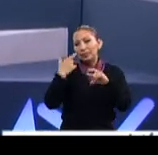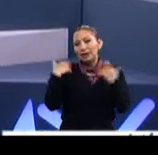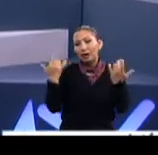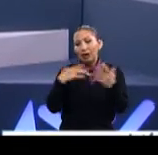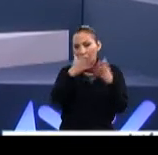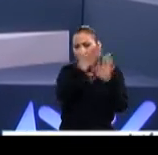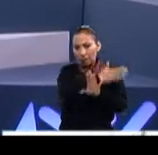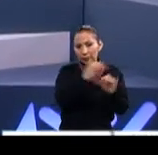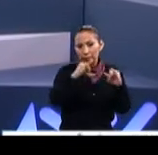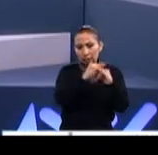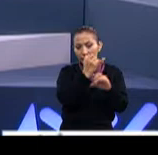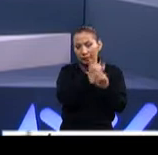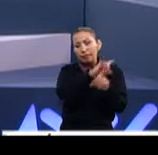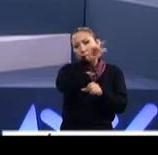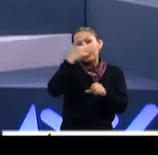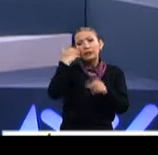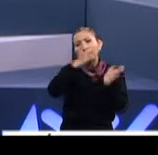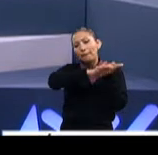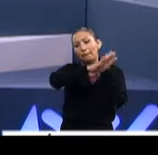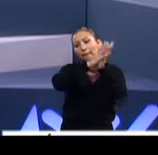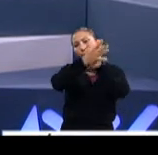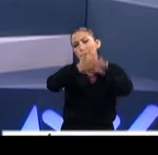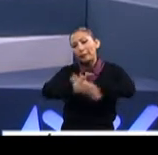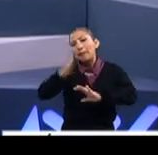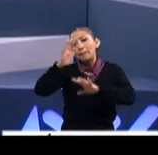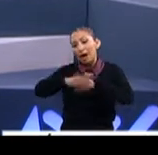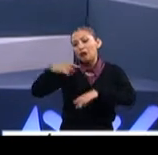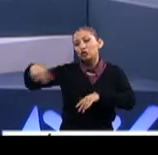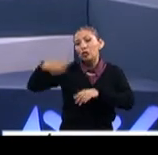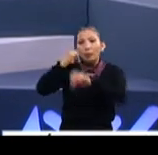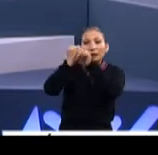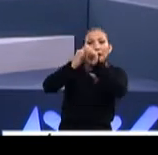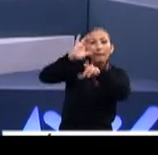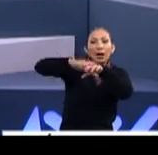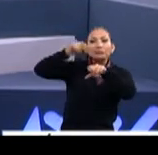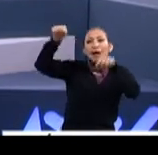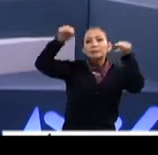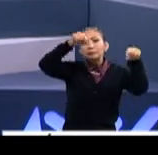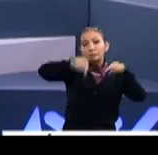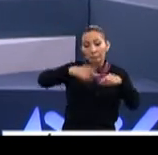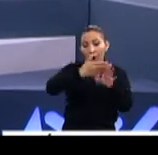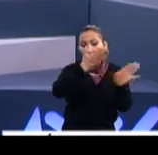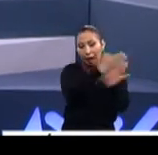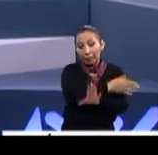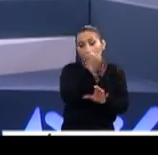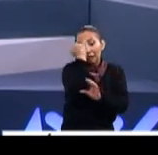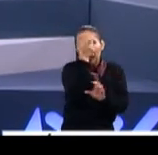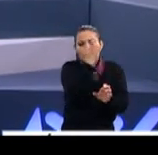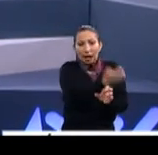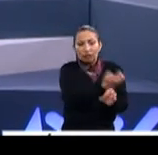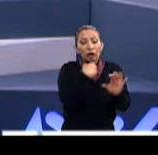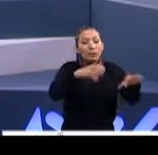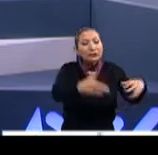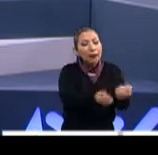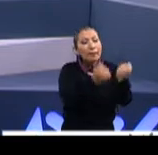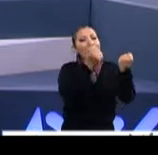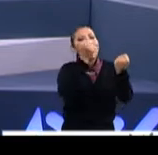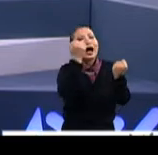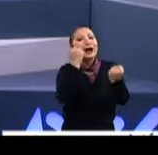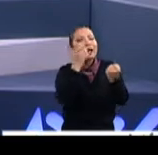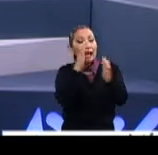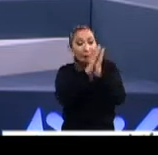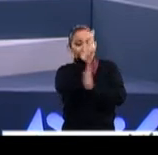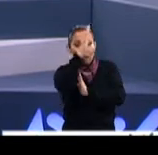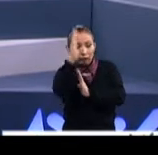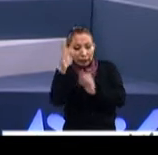manera original. Ya después, con el tiempo, fue ampliando su campo de estudio, pero en un primer momento la idea era esa: rescatar en